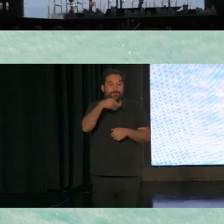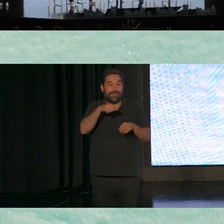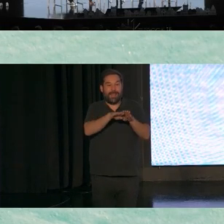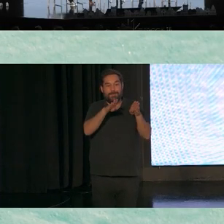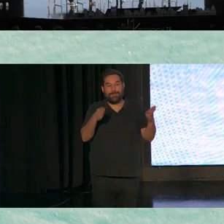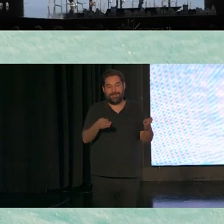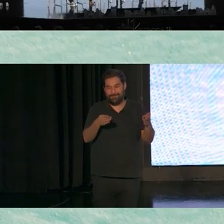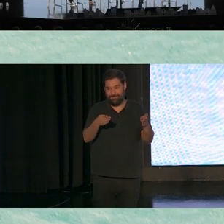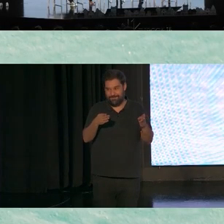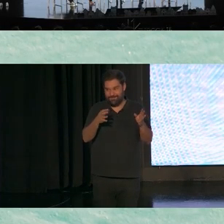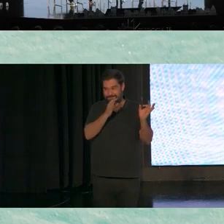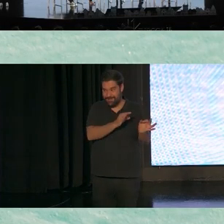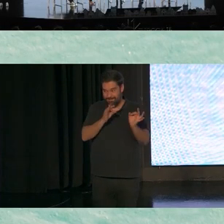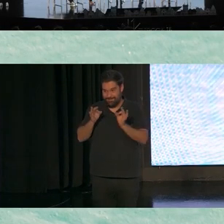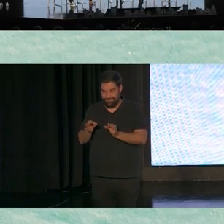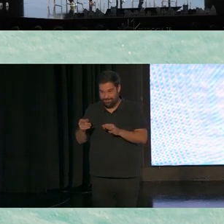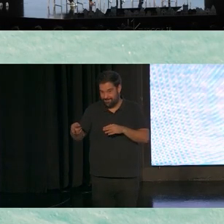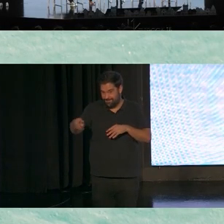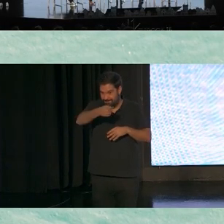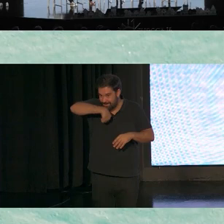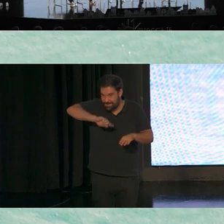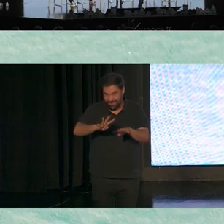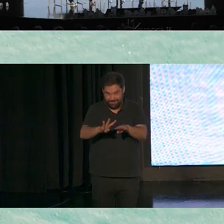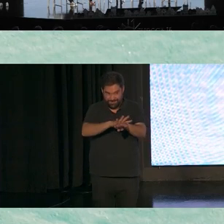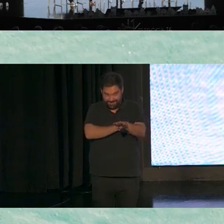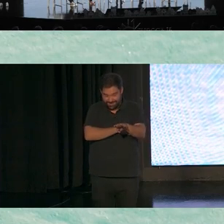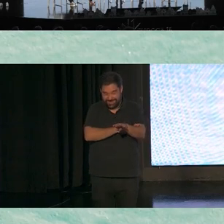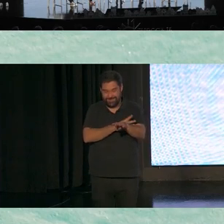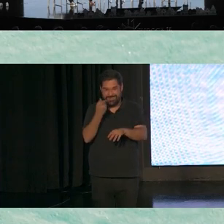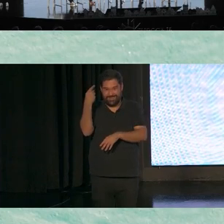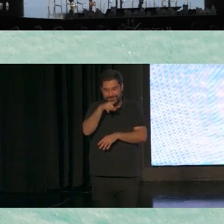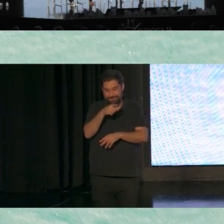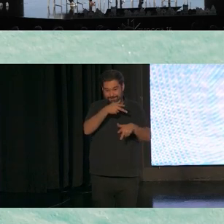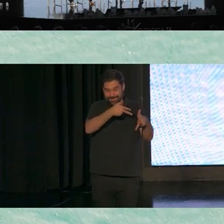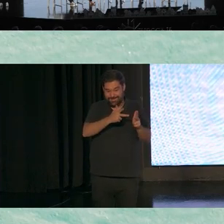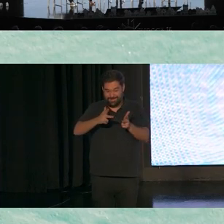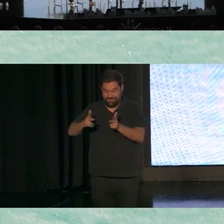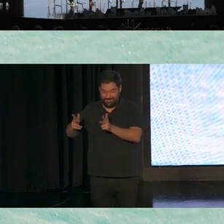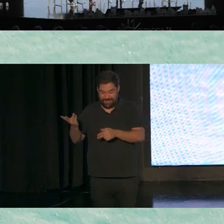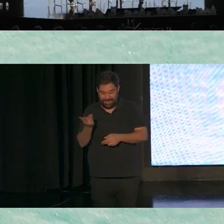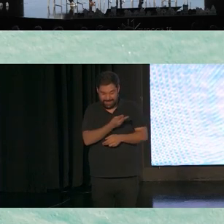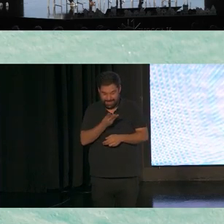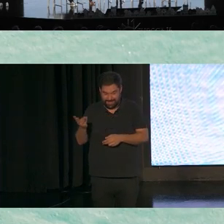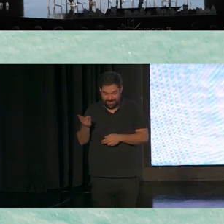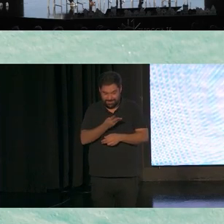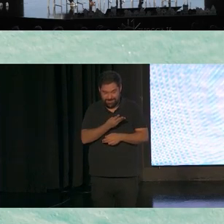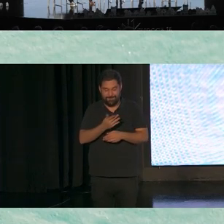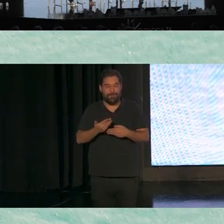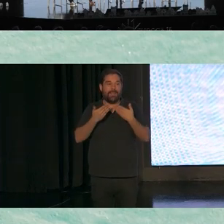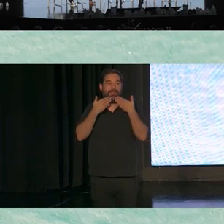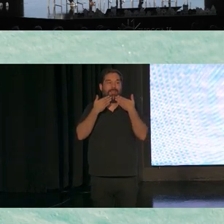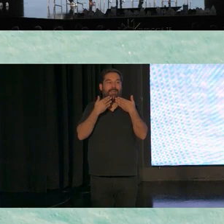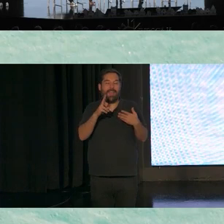diciendo preparaos que nos vamos a emocionar y esto también iba por nosotras también iba por nosotras queada Muchas gracias